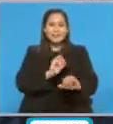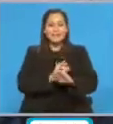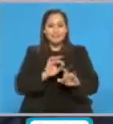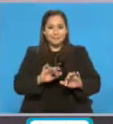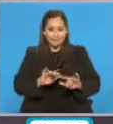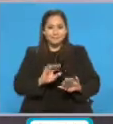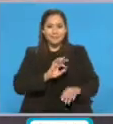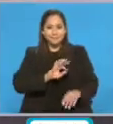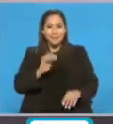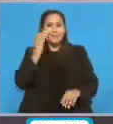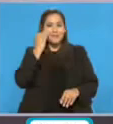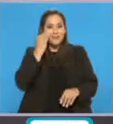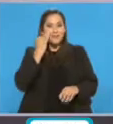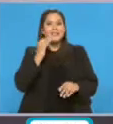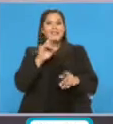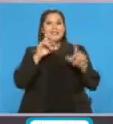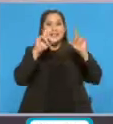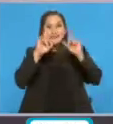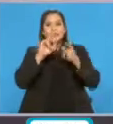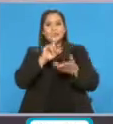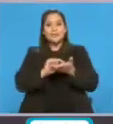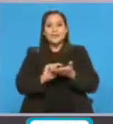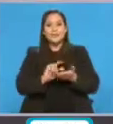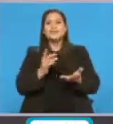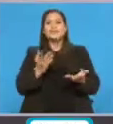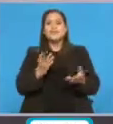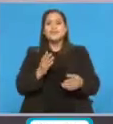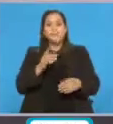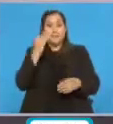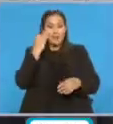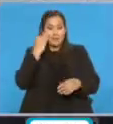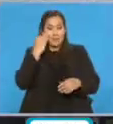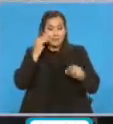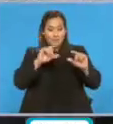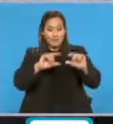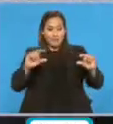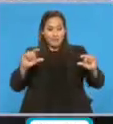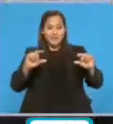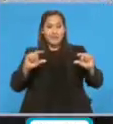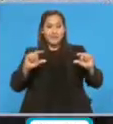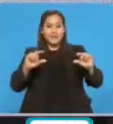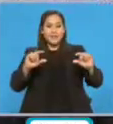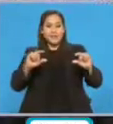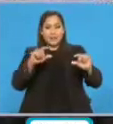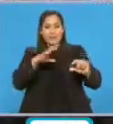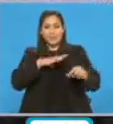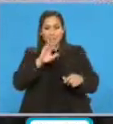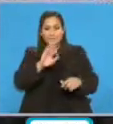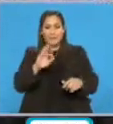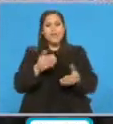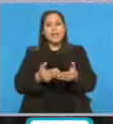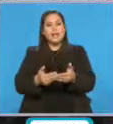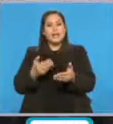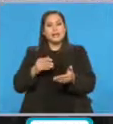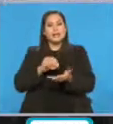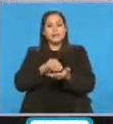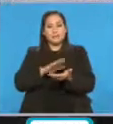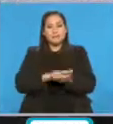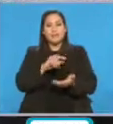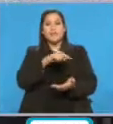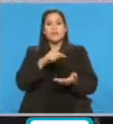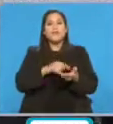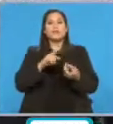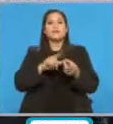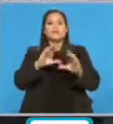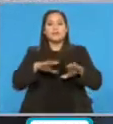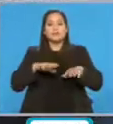redes sociales. De hecho, Facebook, Instagram, Twitter. Ahí en Facebook pueden encontrar las fechas, las publicamos desde antes. Uh-huh. Los lugares donde los